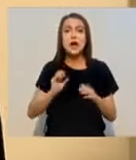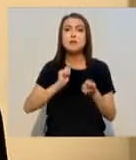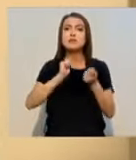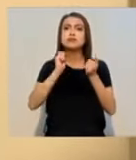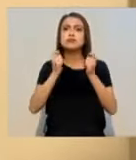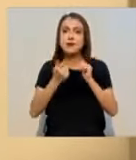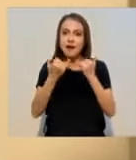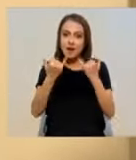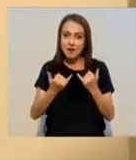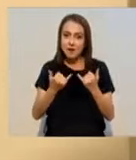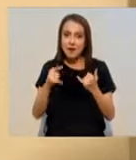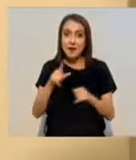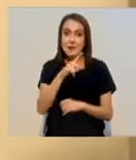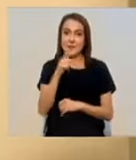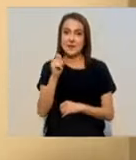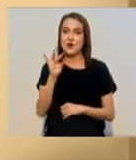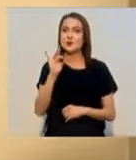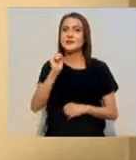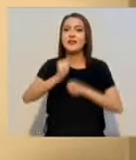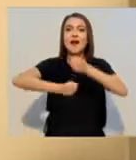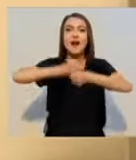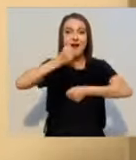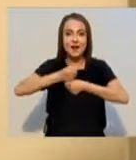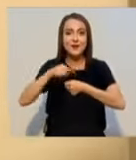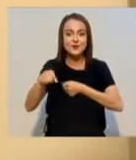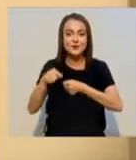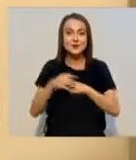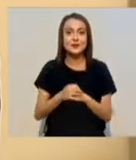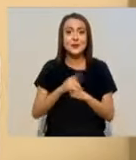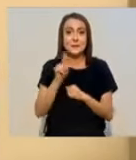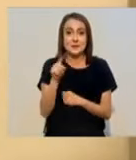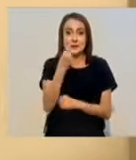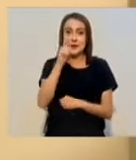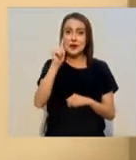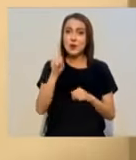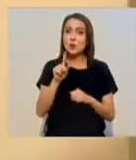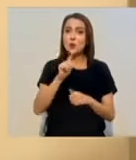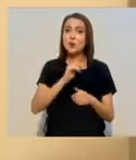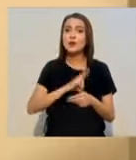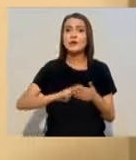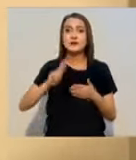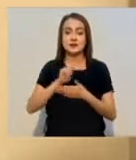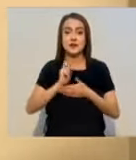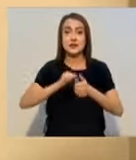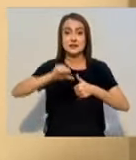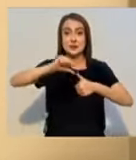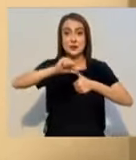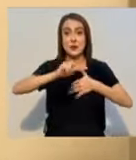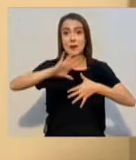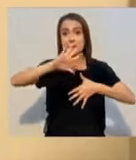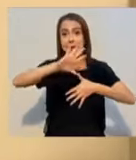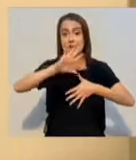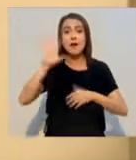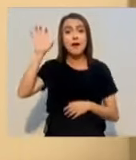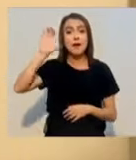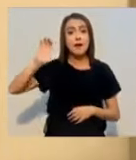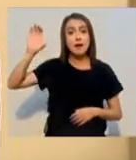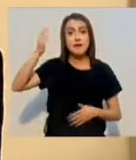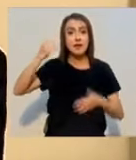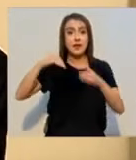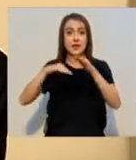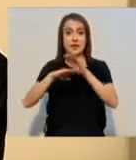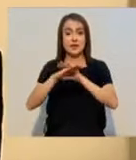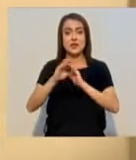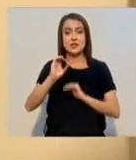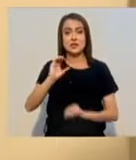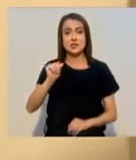convierte, curiosamente, en el mes de su 80 aniversario, en la primera universidad de Centroamérica y el Caribe que ingresa al prestigioso ranking